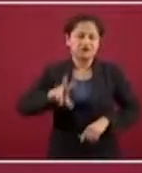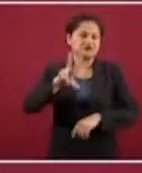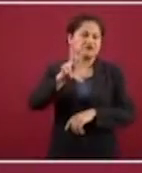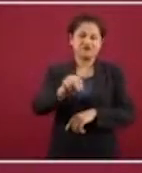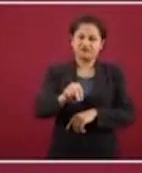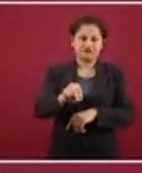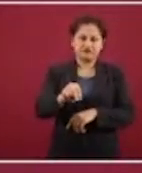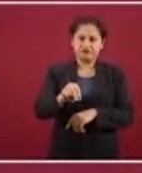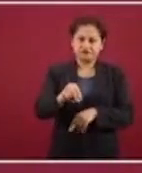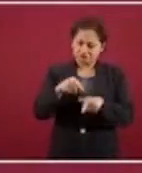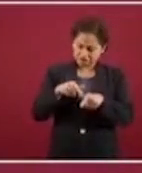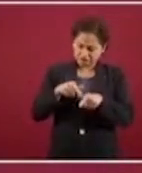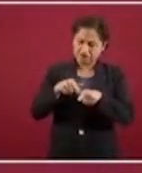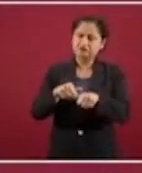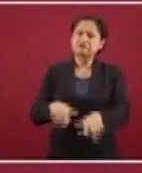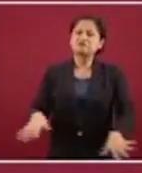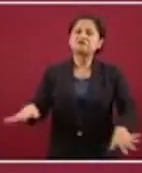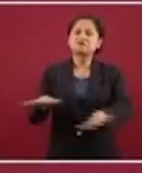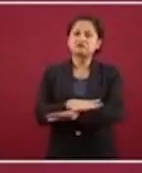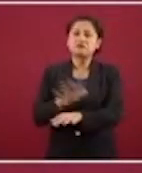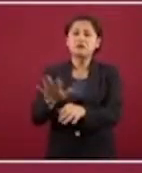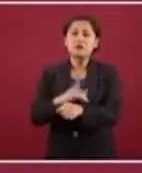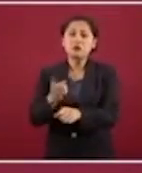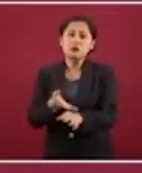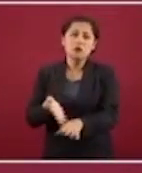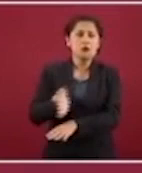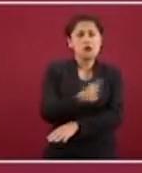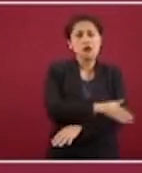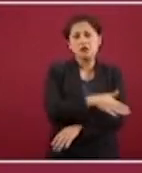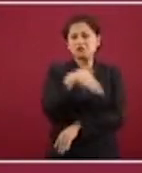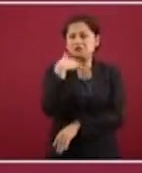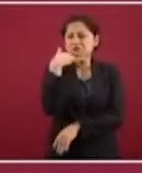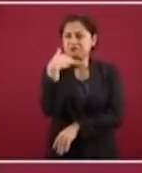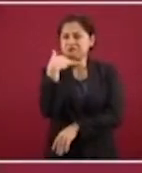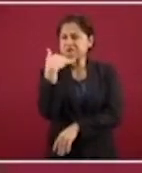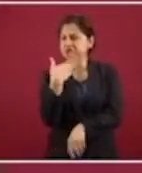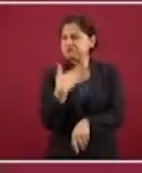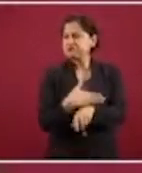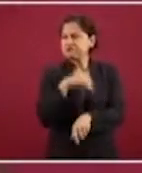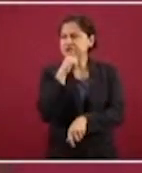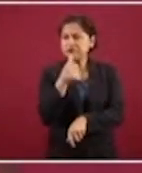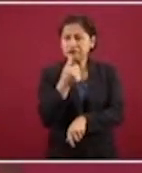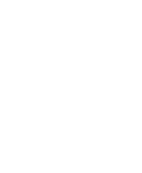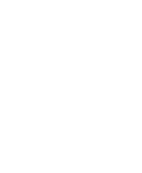de la corrupción y de la impunidad. Eso quedó atrás para siempre.